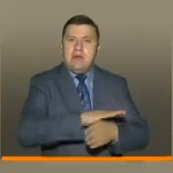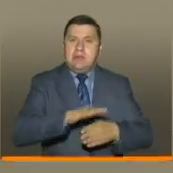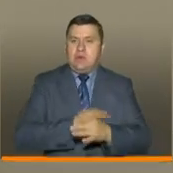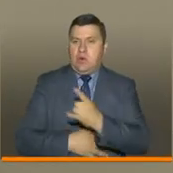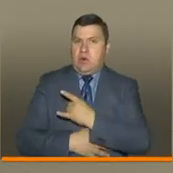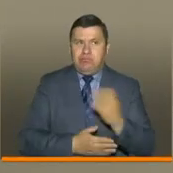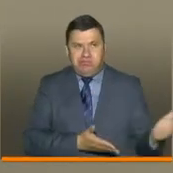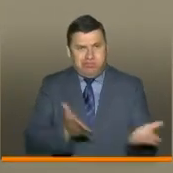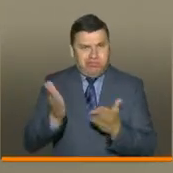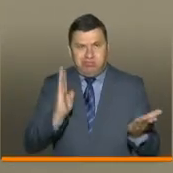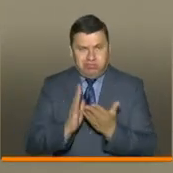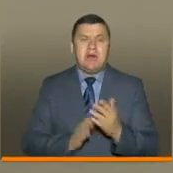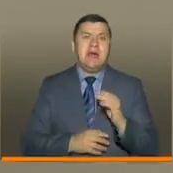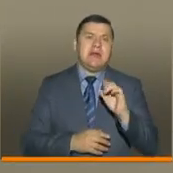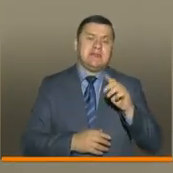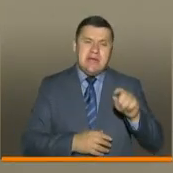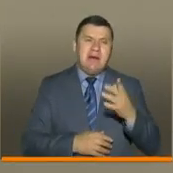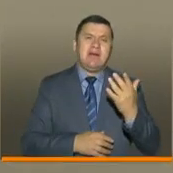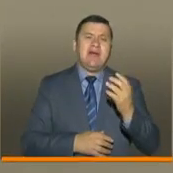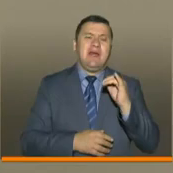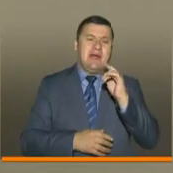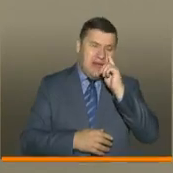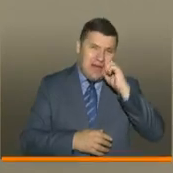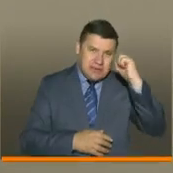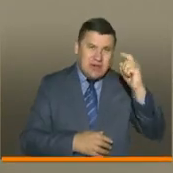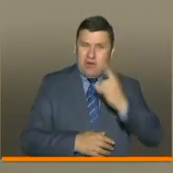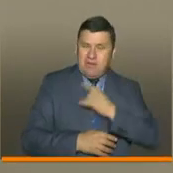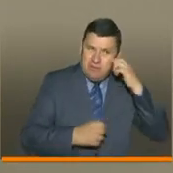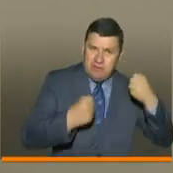educación superior con la SAP, con el Infotep, con la Nacional y con el programa Generación E, presidente.